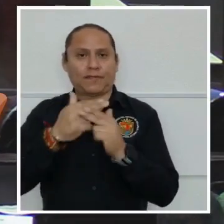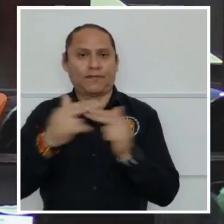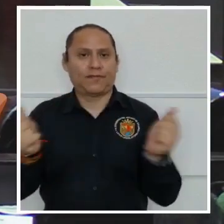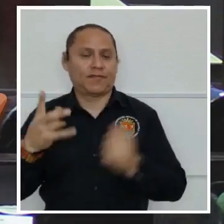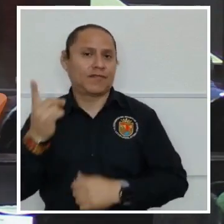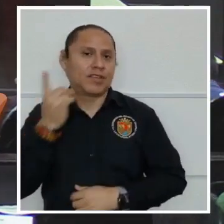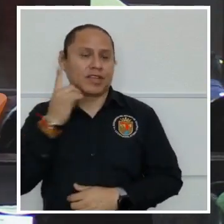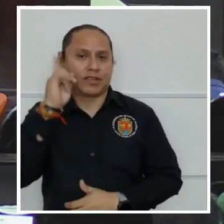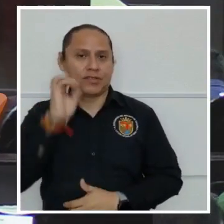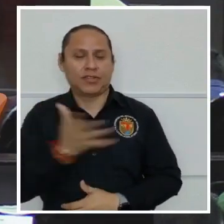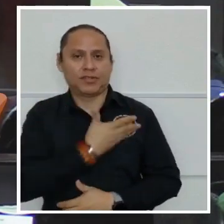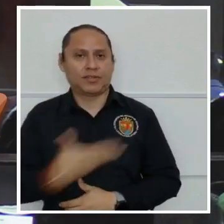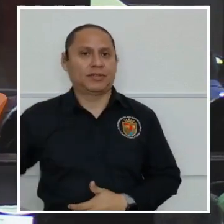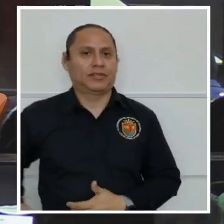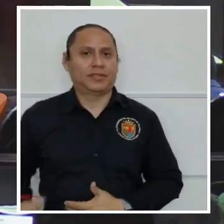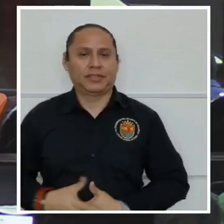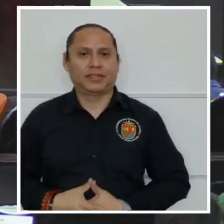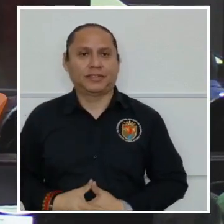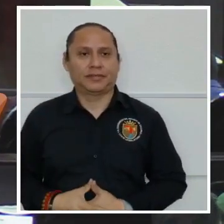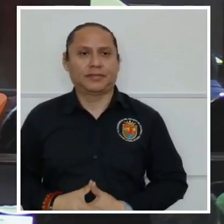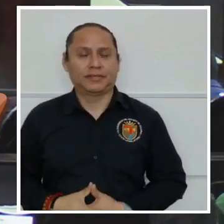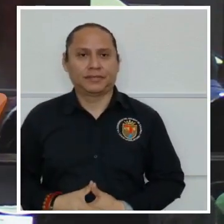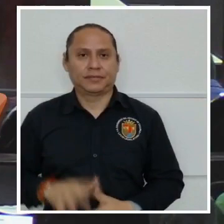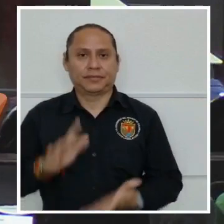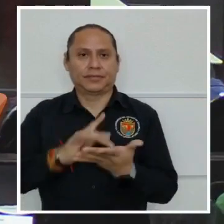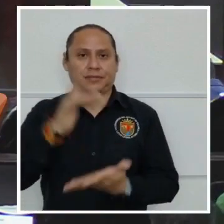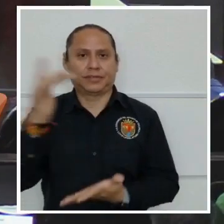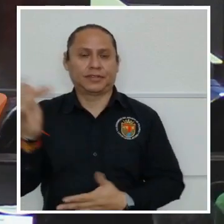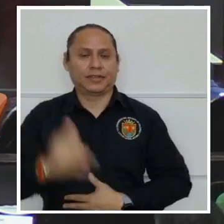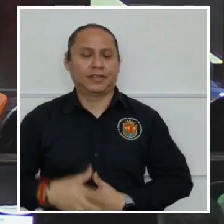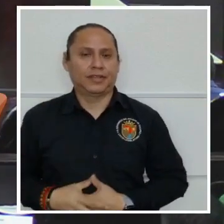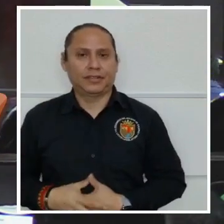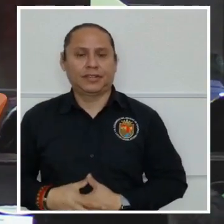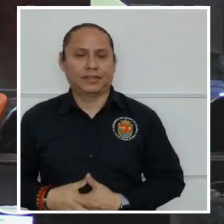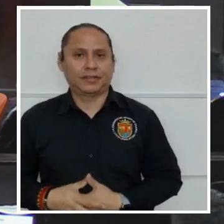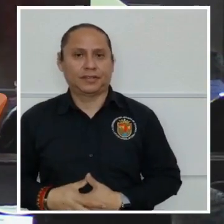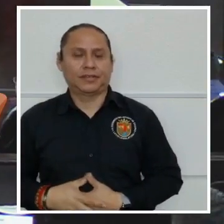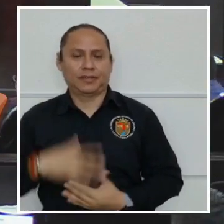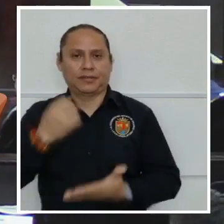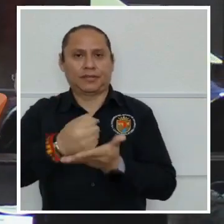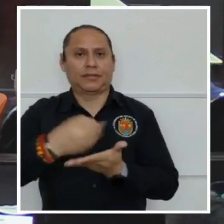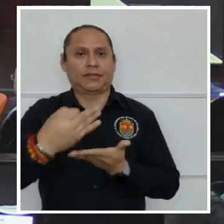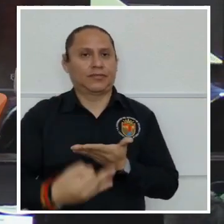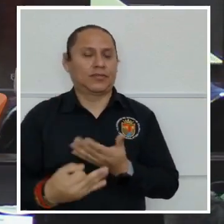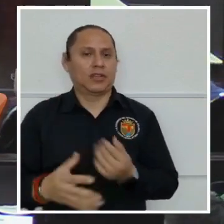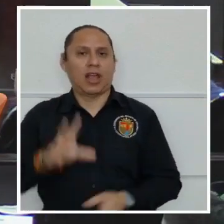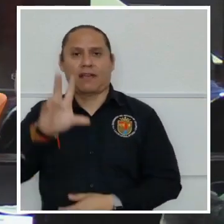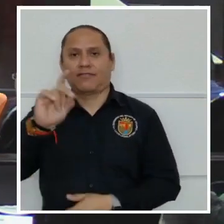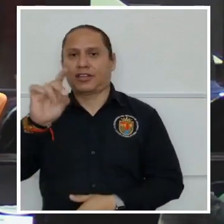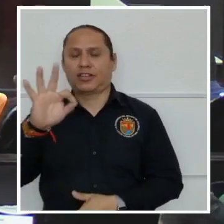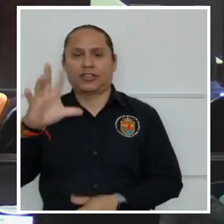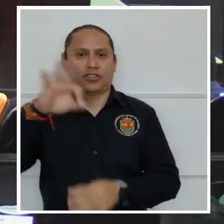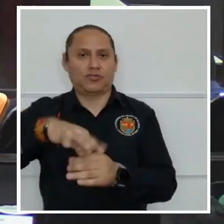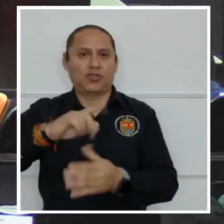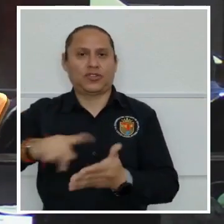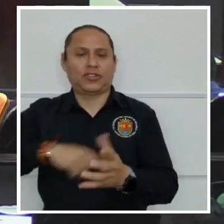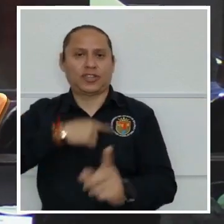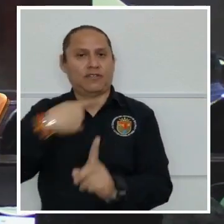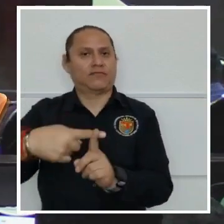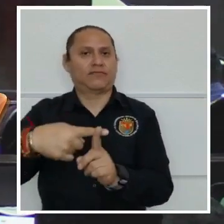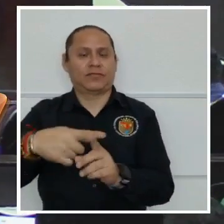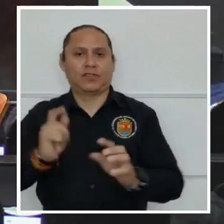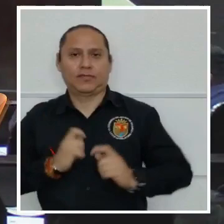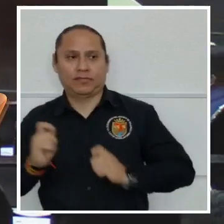ningún legislador por emitir su voto, diputada presidenta. Gracias, diputada secretaria. Aprobado con 33 votos a